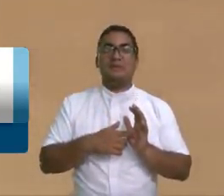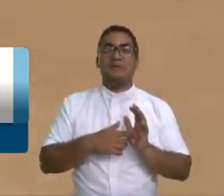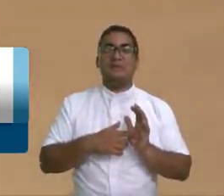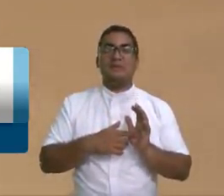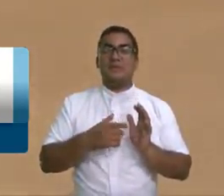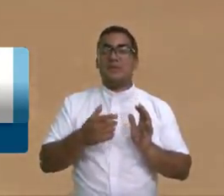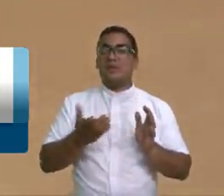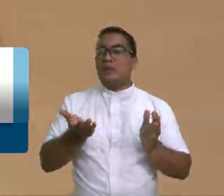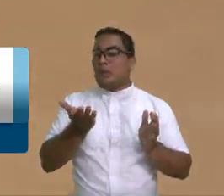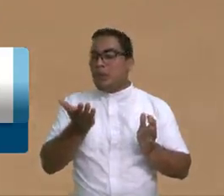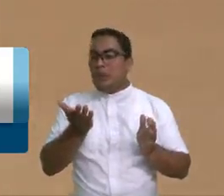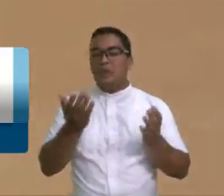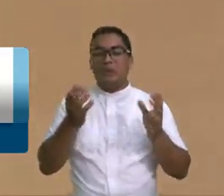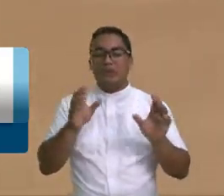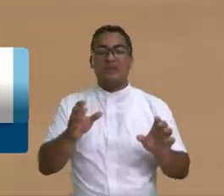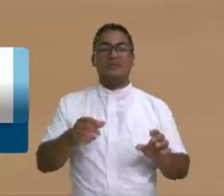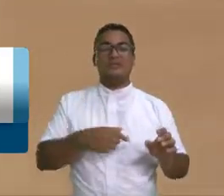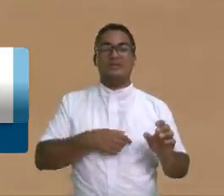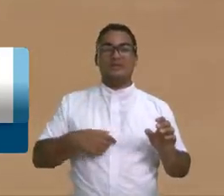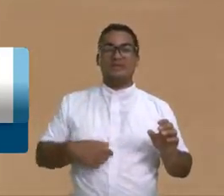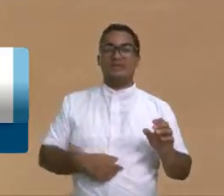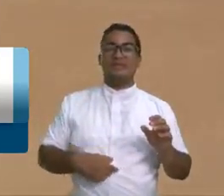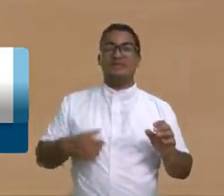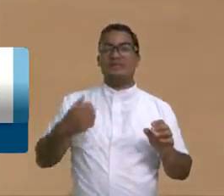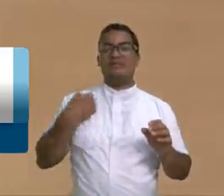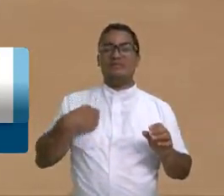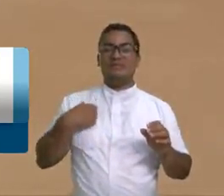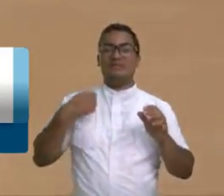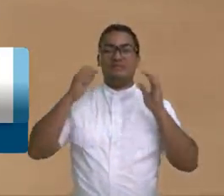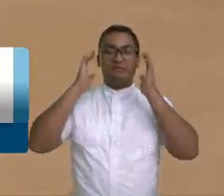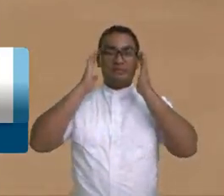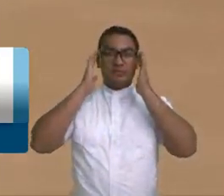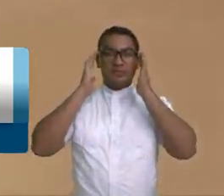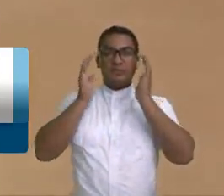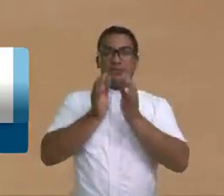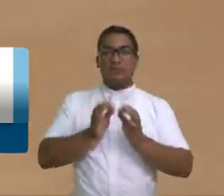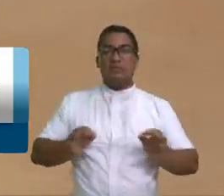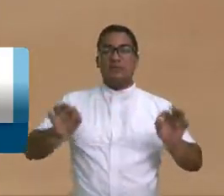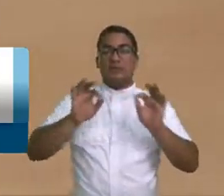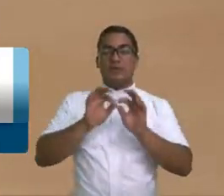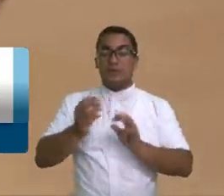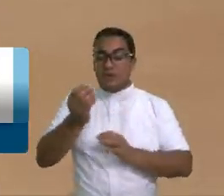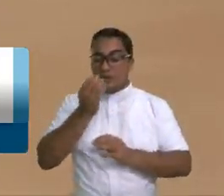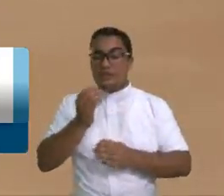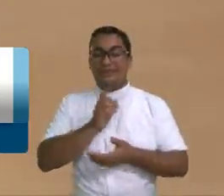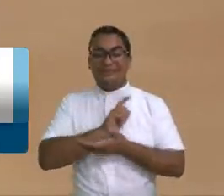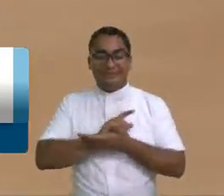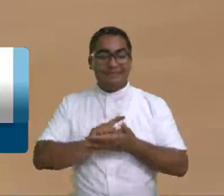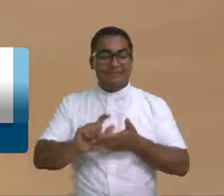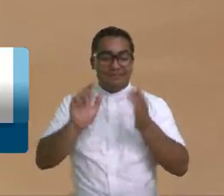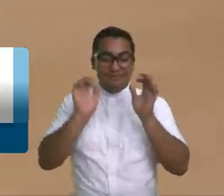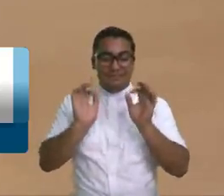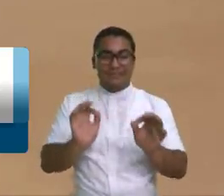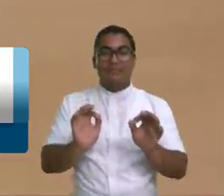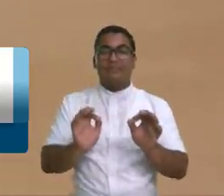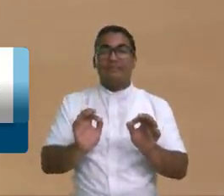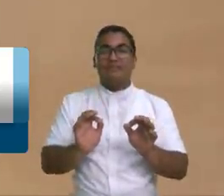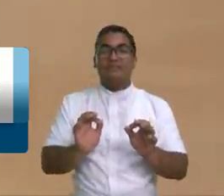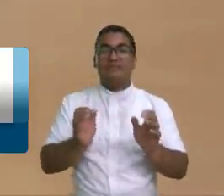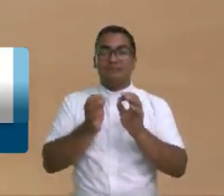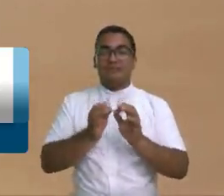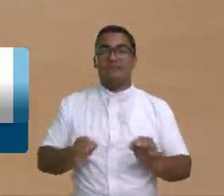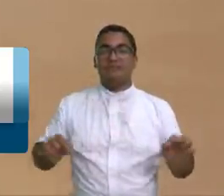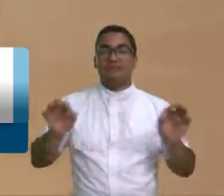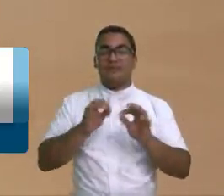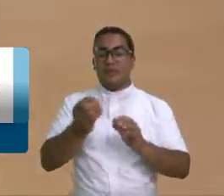bacterias que pueden provocar problemas gastrointestinales o problemas respiratorios, los vamos a enfermar. Entonces hay que higienizar los alimentos, hay que cocinar los alimentos, hay que guardar